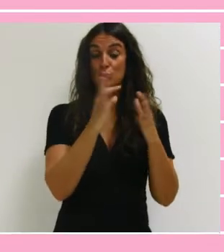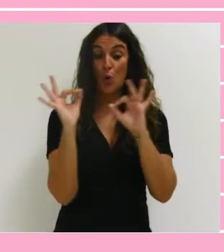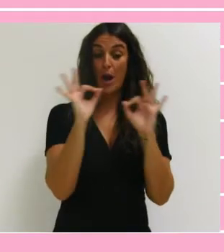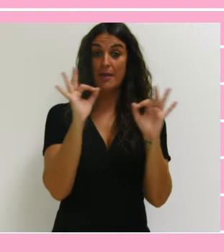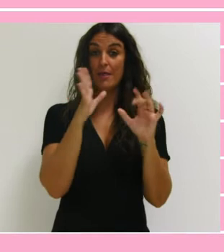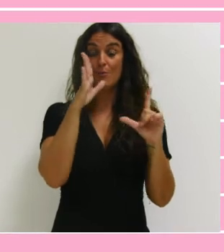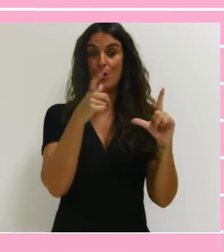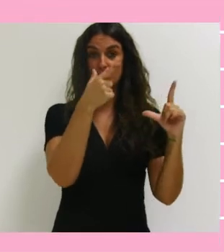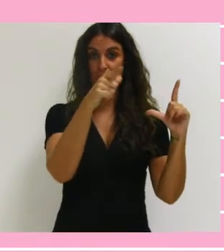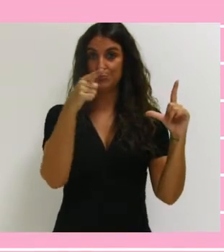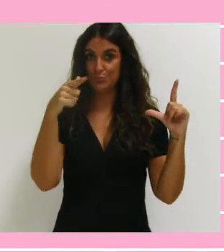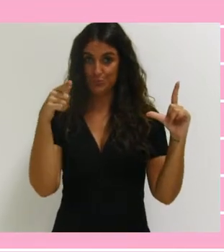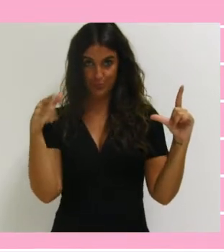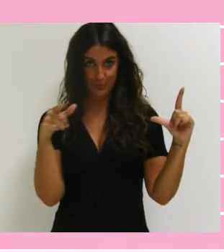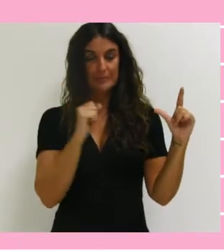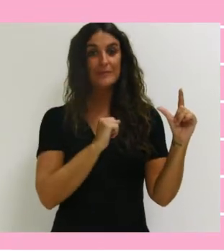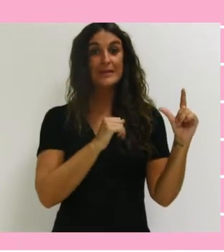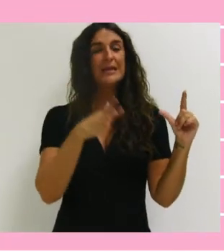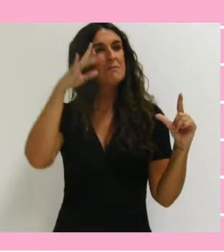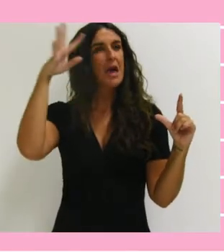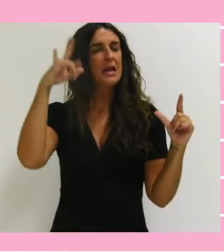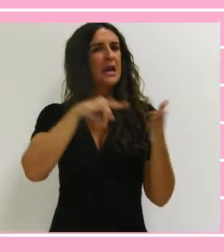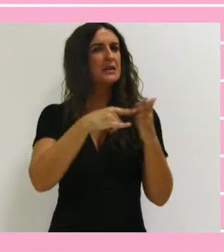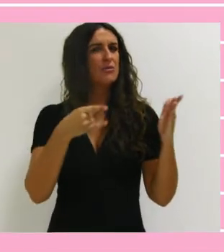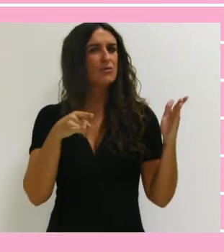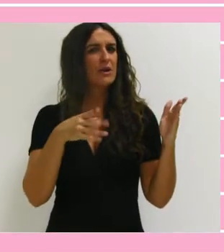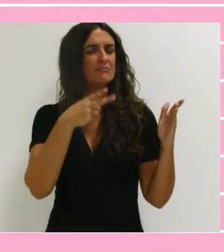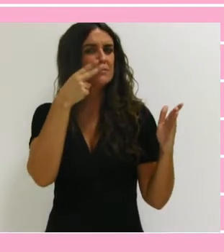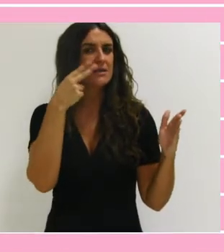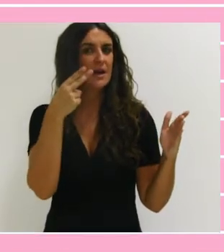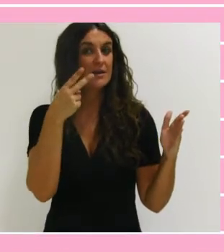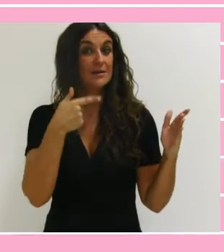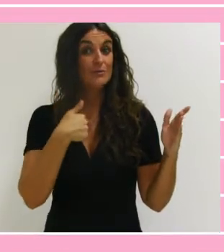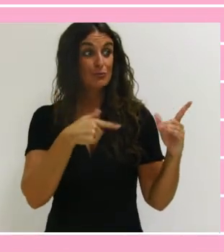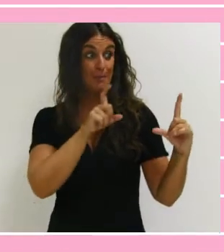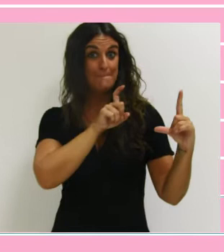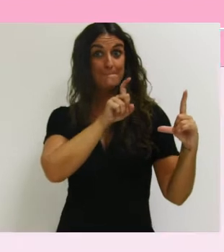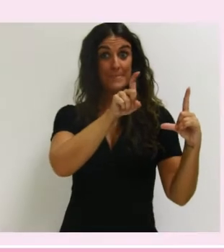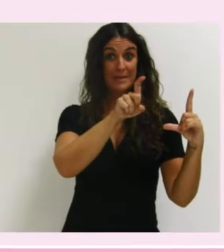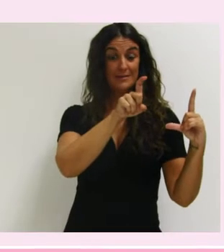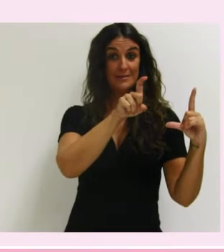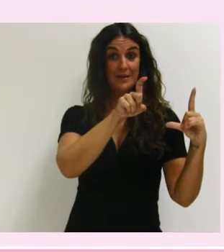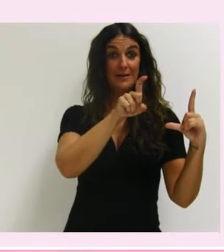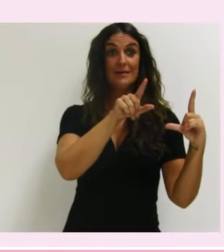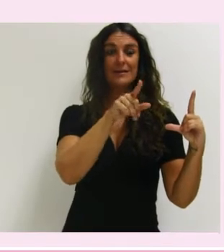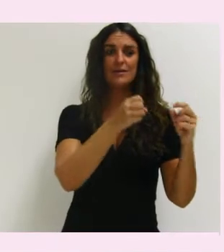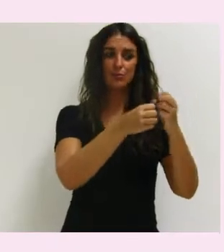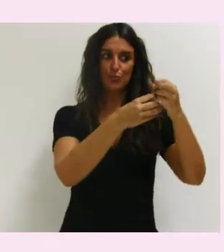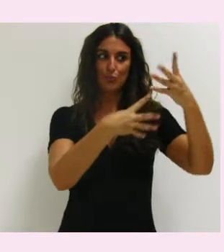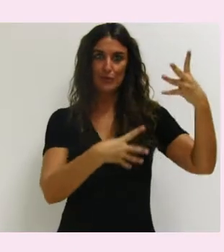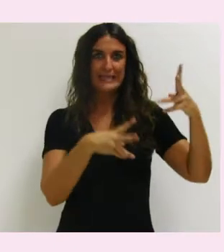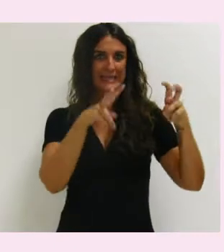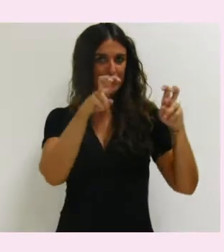categorías. Imagina que te interesa la tecnología. Pulsamos en la categoría y salen muchos